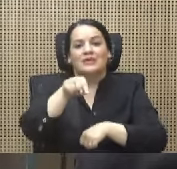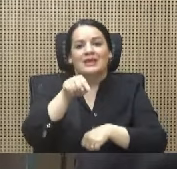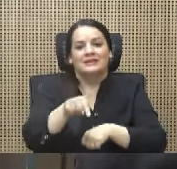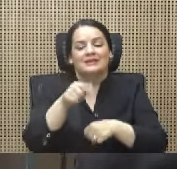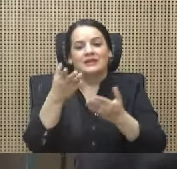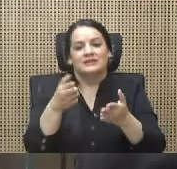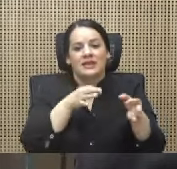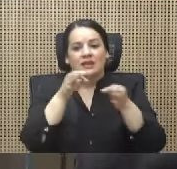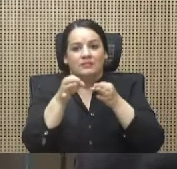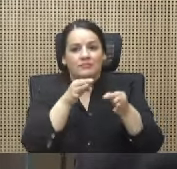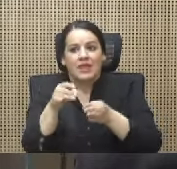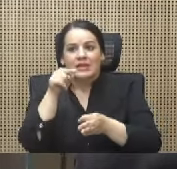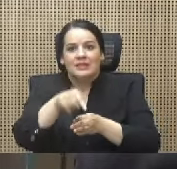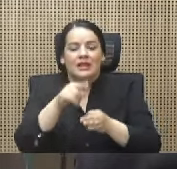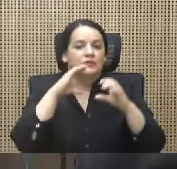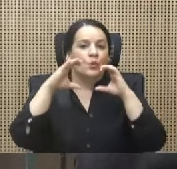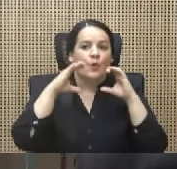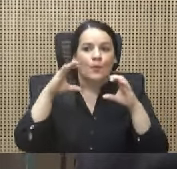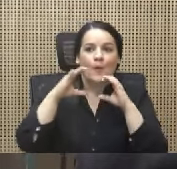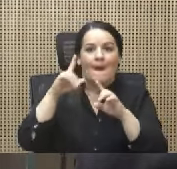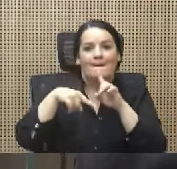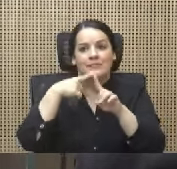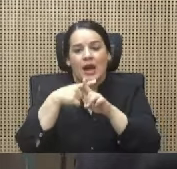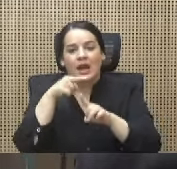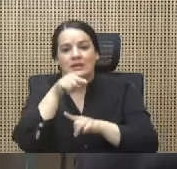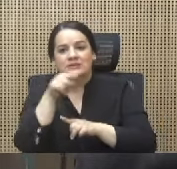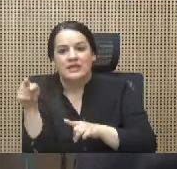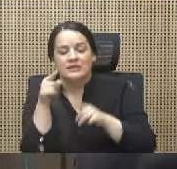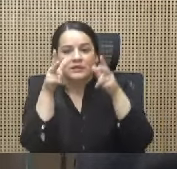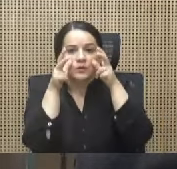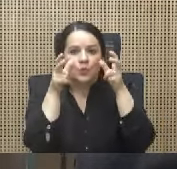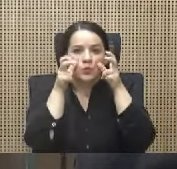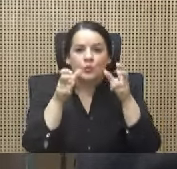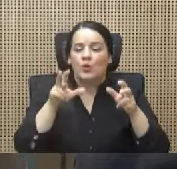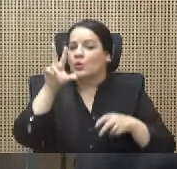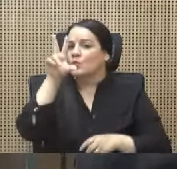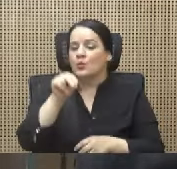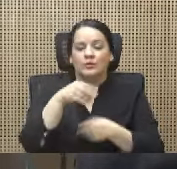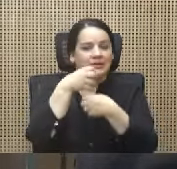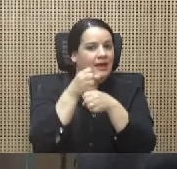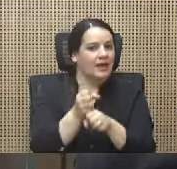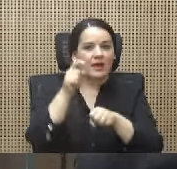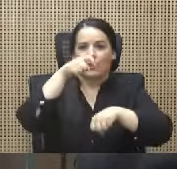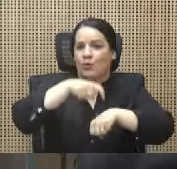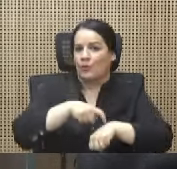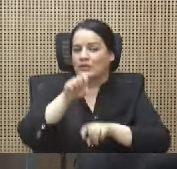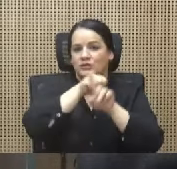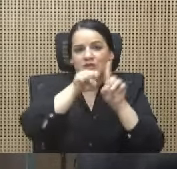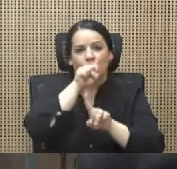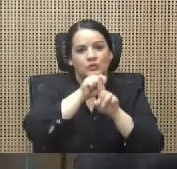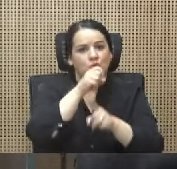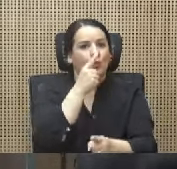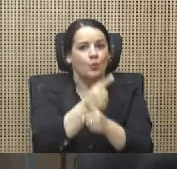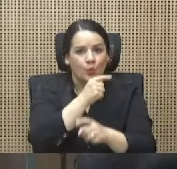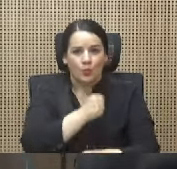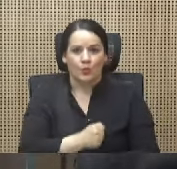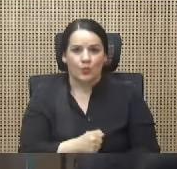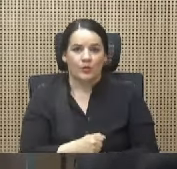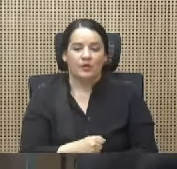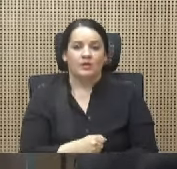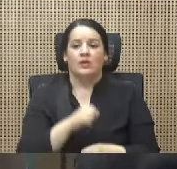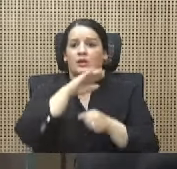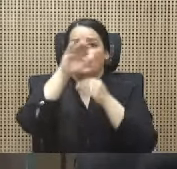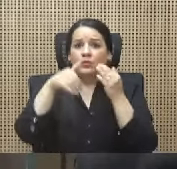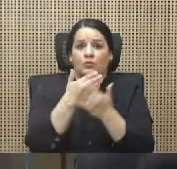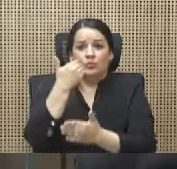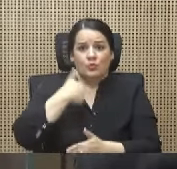estas intervenciones de las comunicaciones, estas escuchas, no se hagan en el momento y en la situación adecuada. Todos